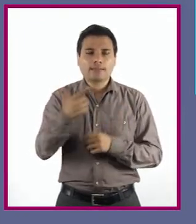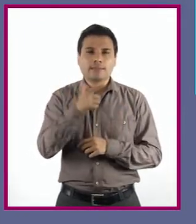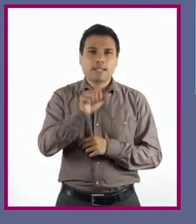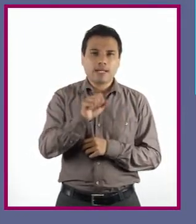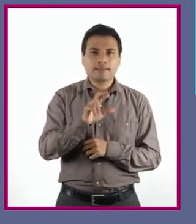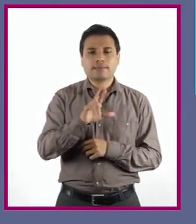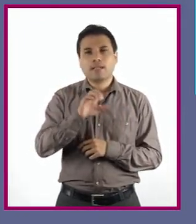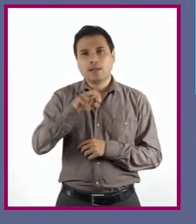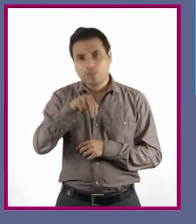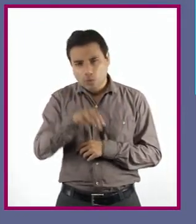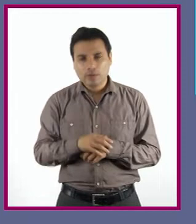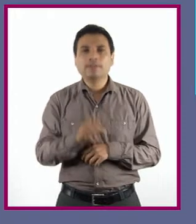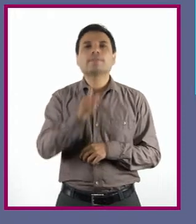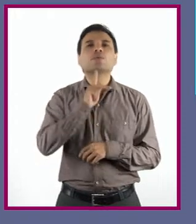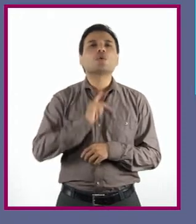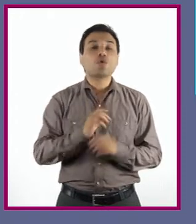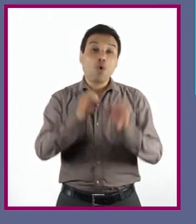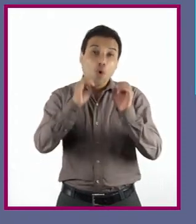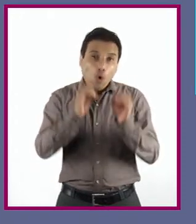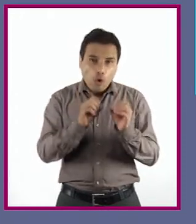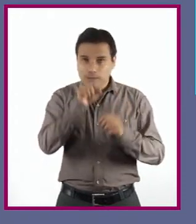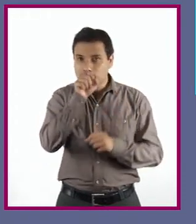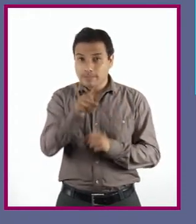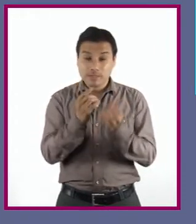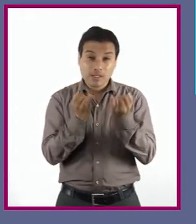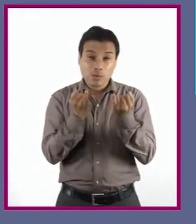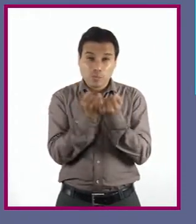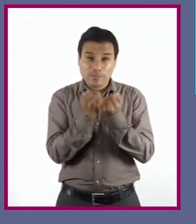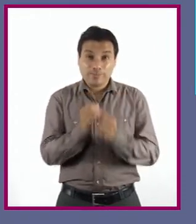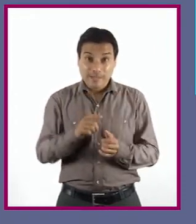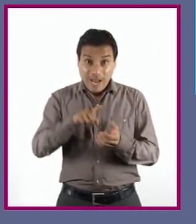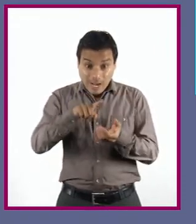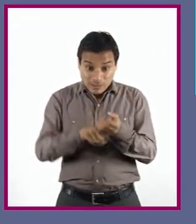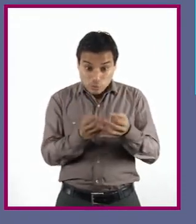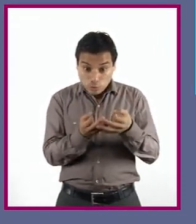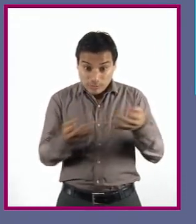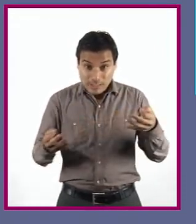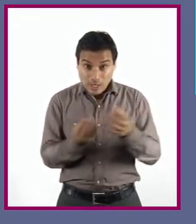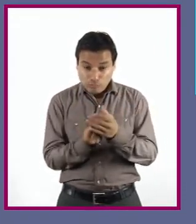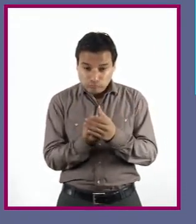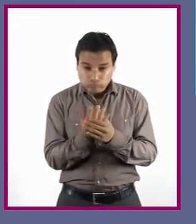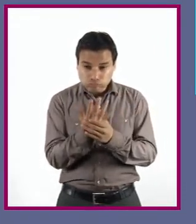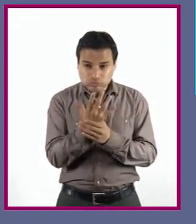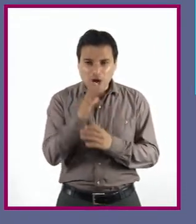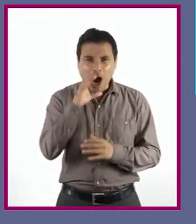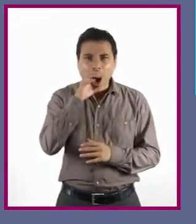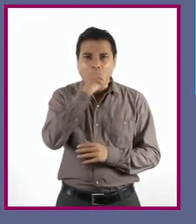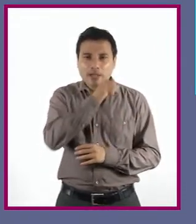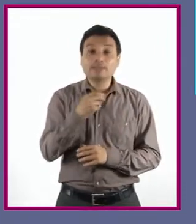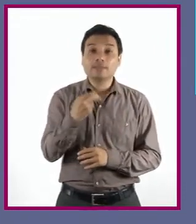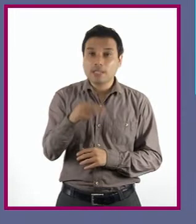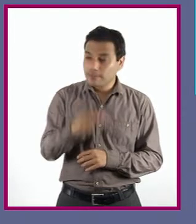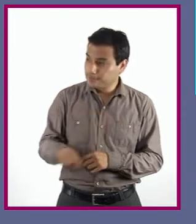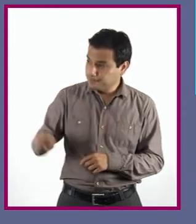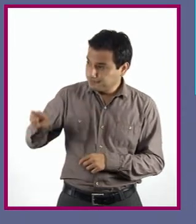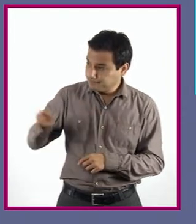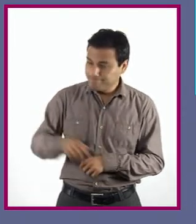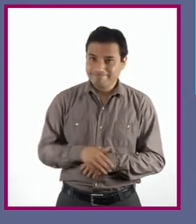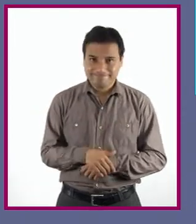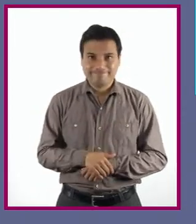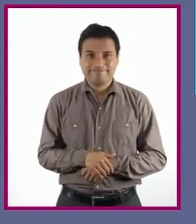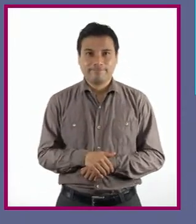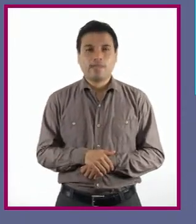derivados del petróleo, o bien por el vapor que emerge del interior de la Tierra, que en este caso se conoce como central